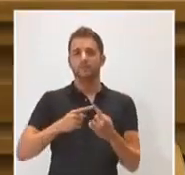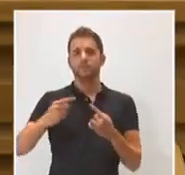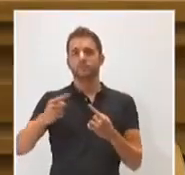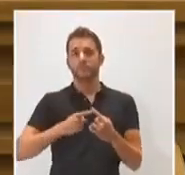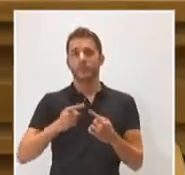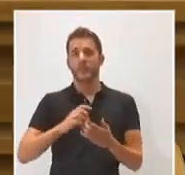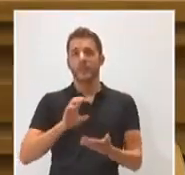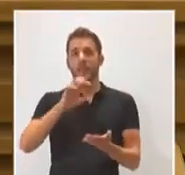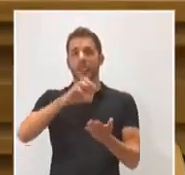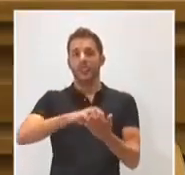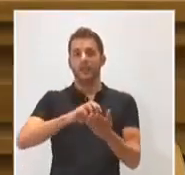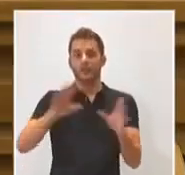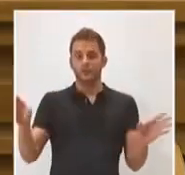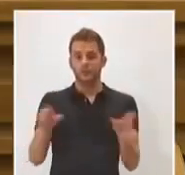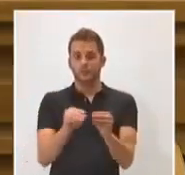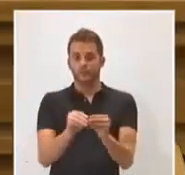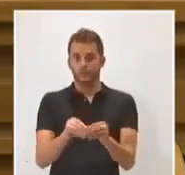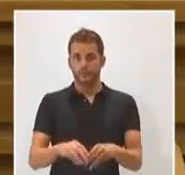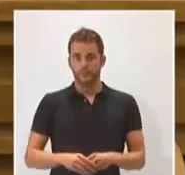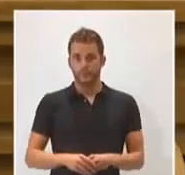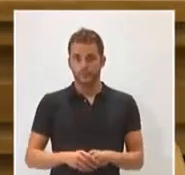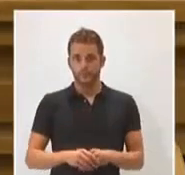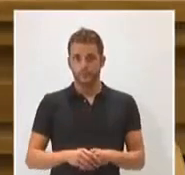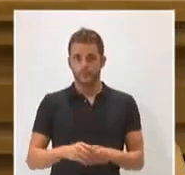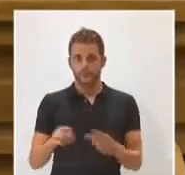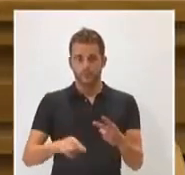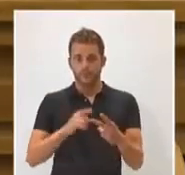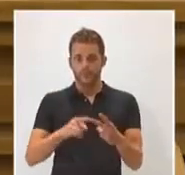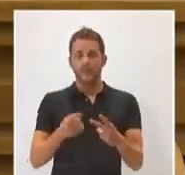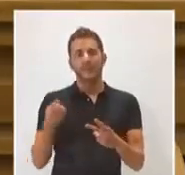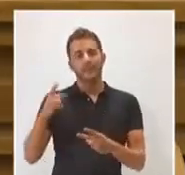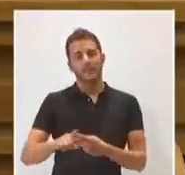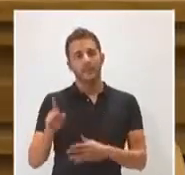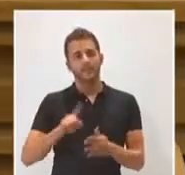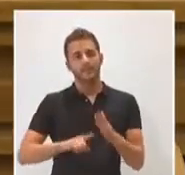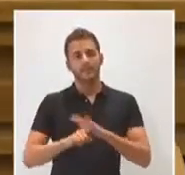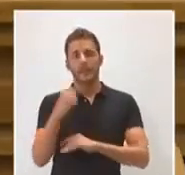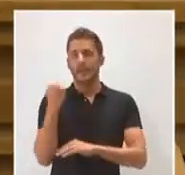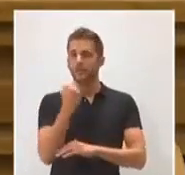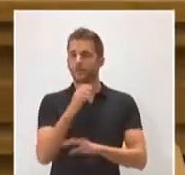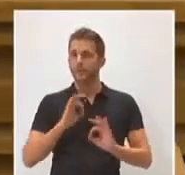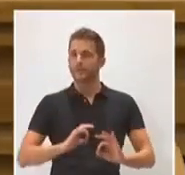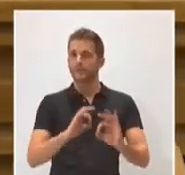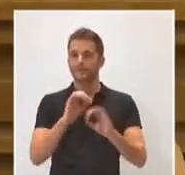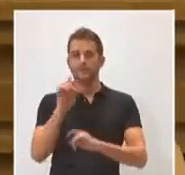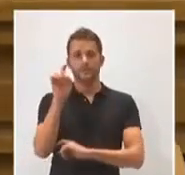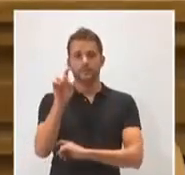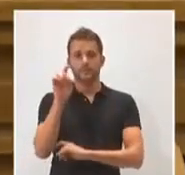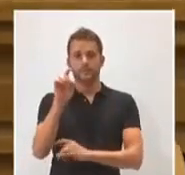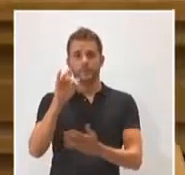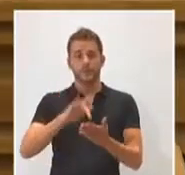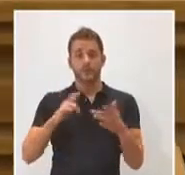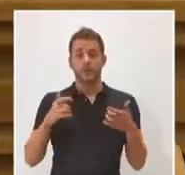evidentemente agrupados también vamos a recuperar el apoyo específico docente a las